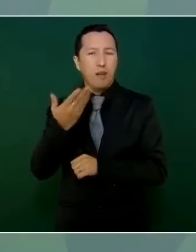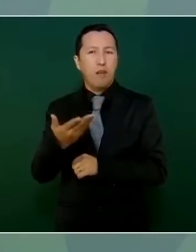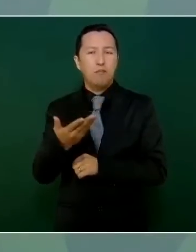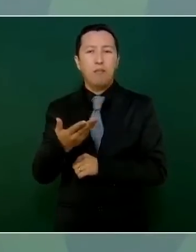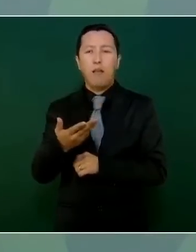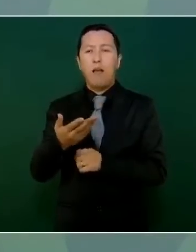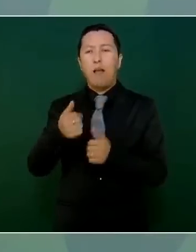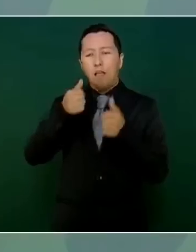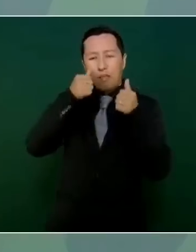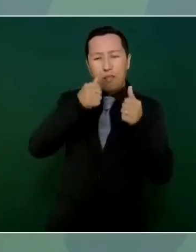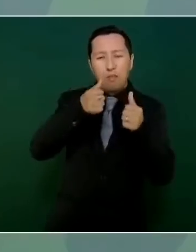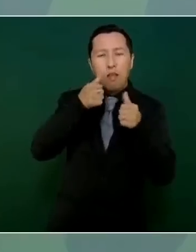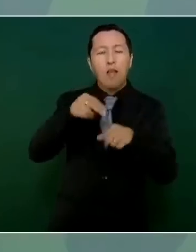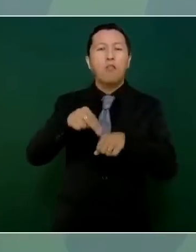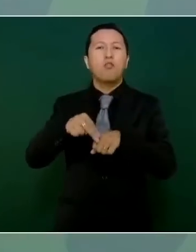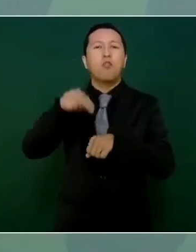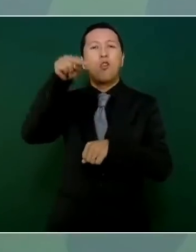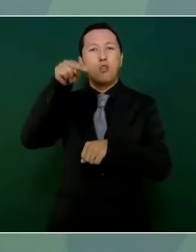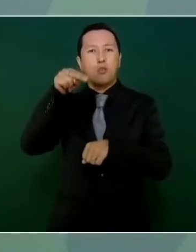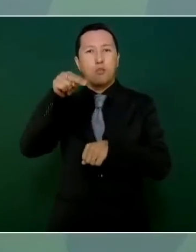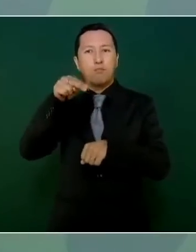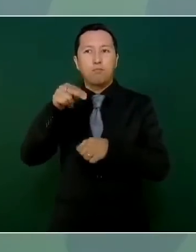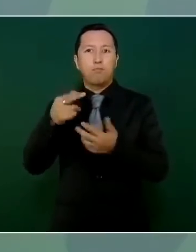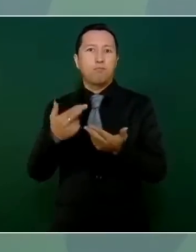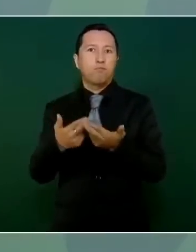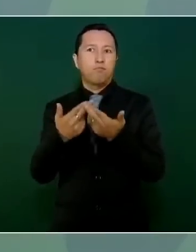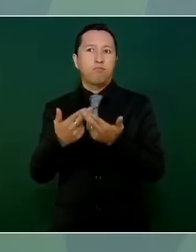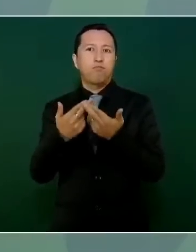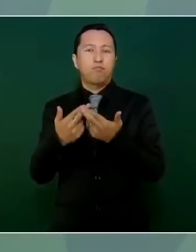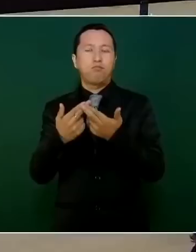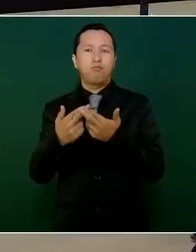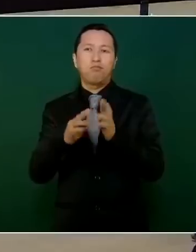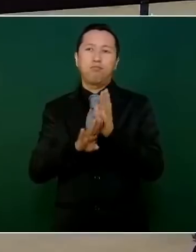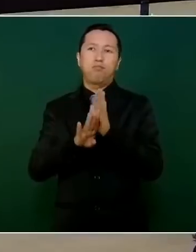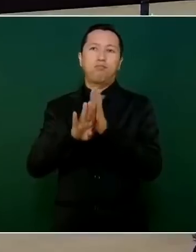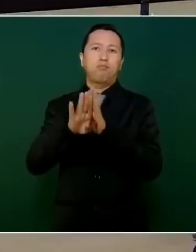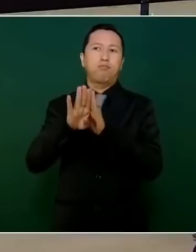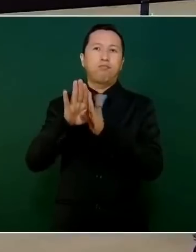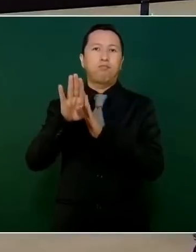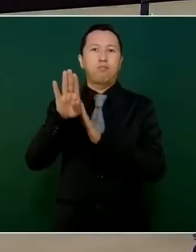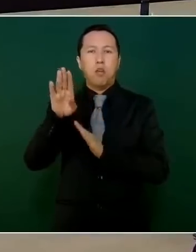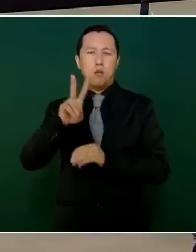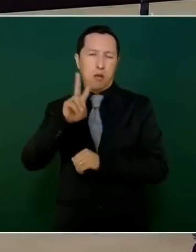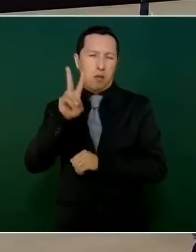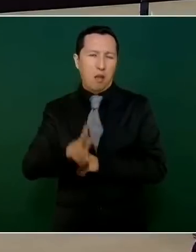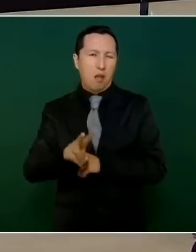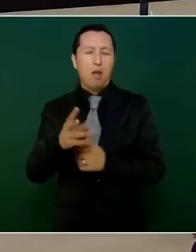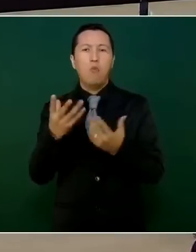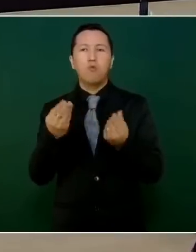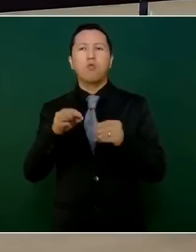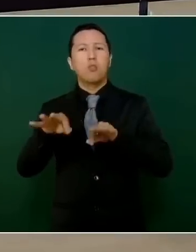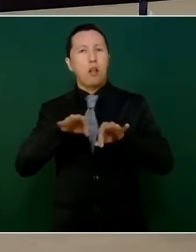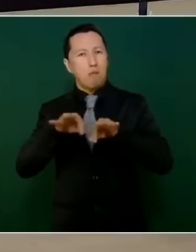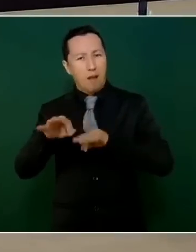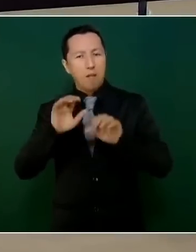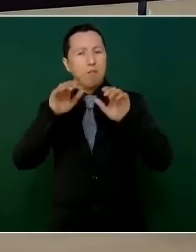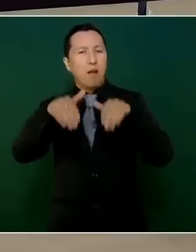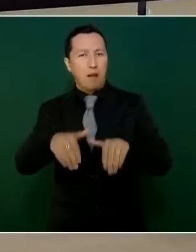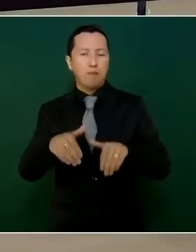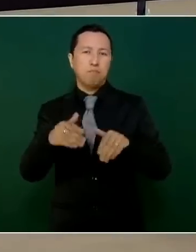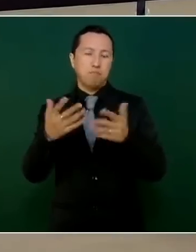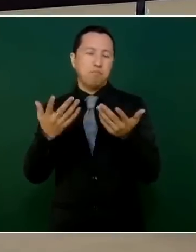el norte ayudó mucho a dar empleo al sureste,